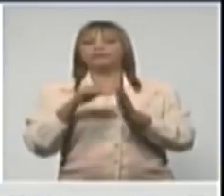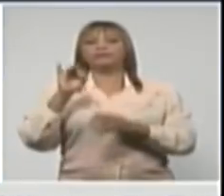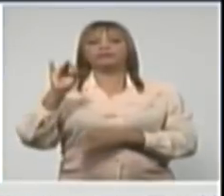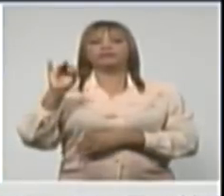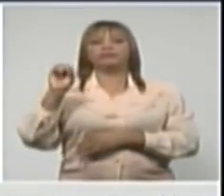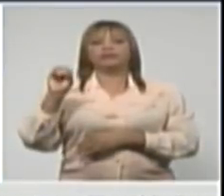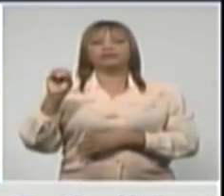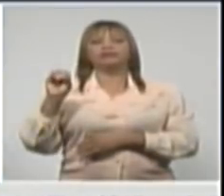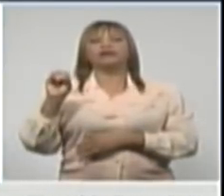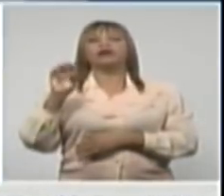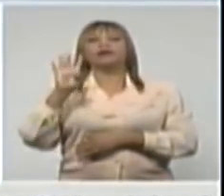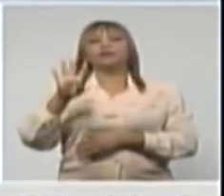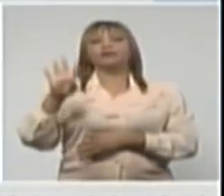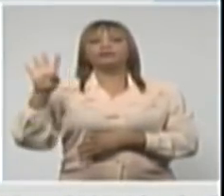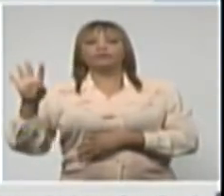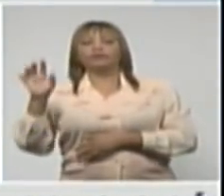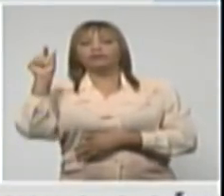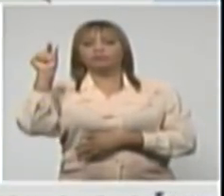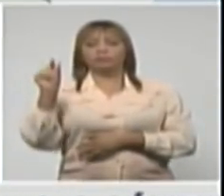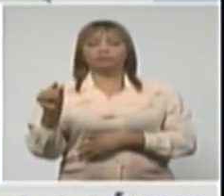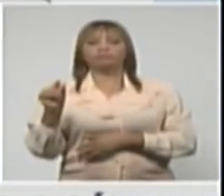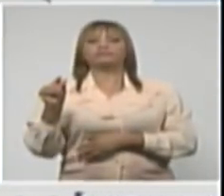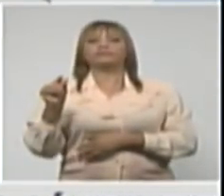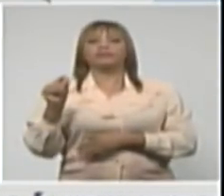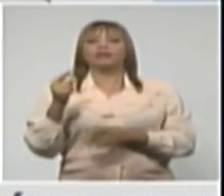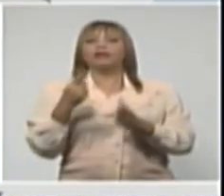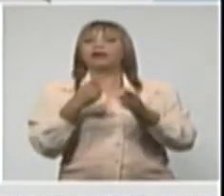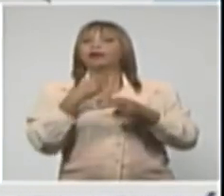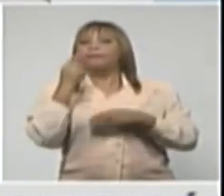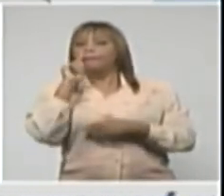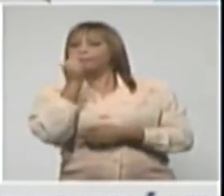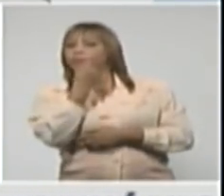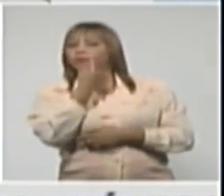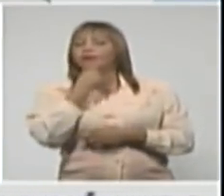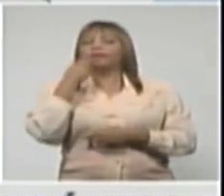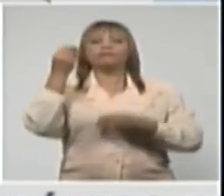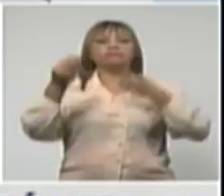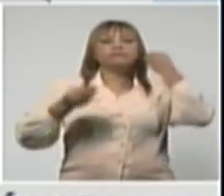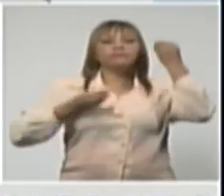670.744 muestras realizadas, analizadas, y